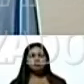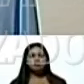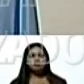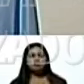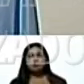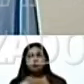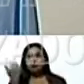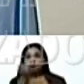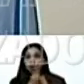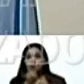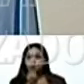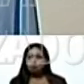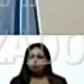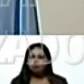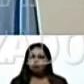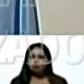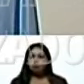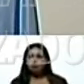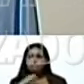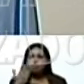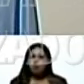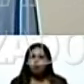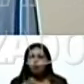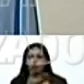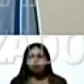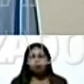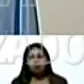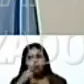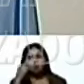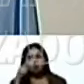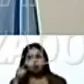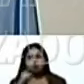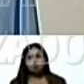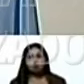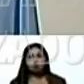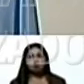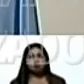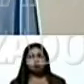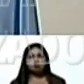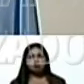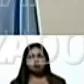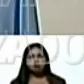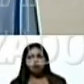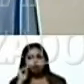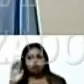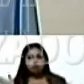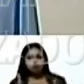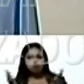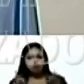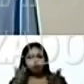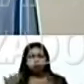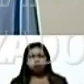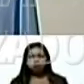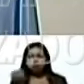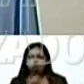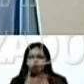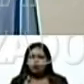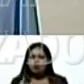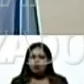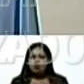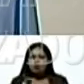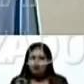asesinarlo eso simple y llanamente es una apología al delito del magnicidio